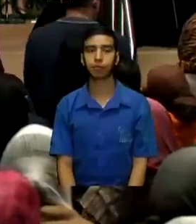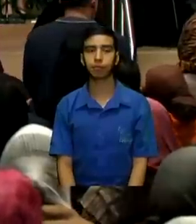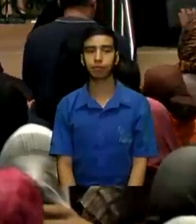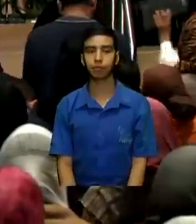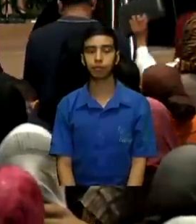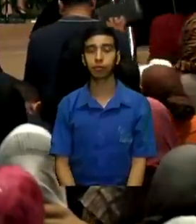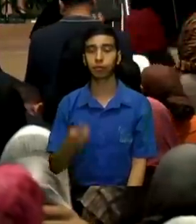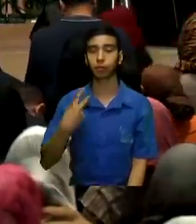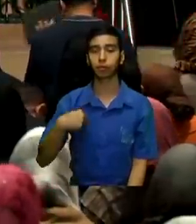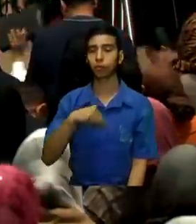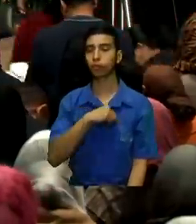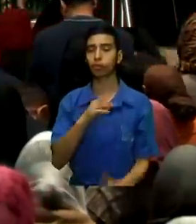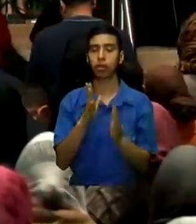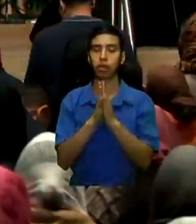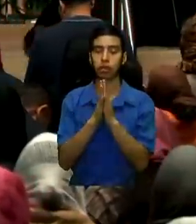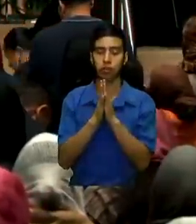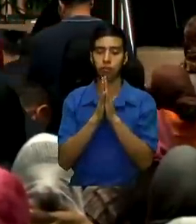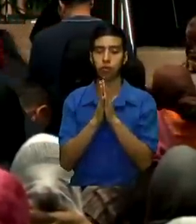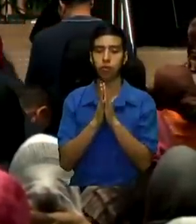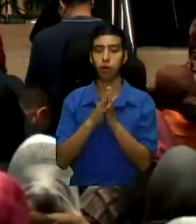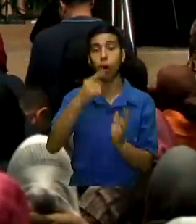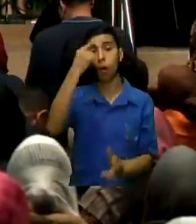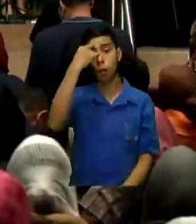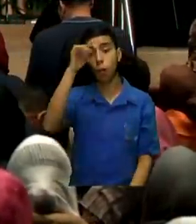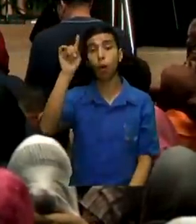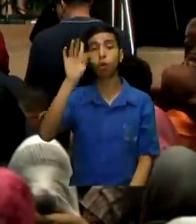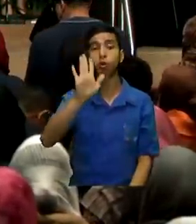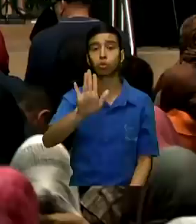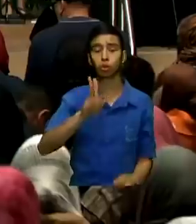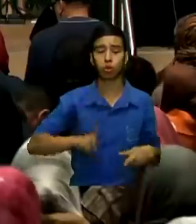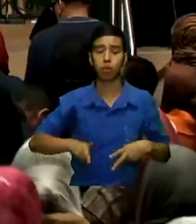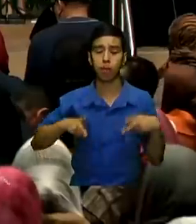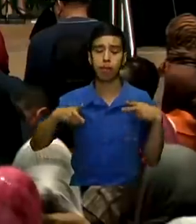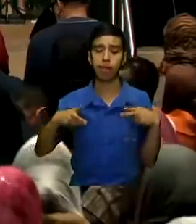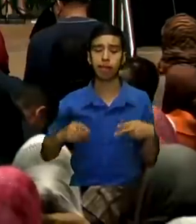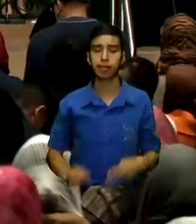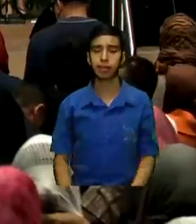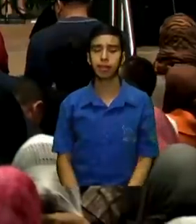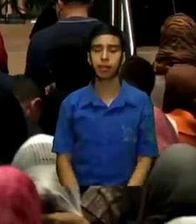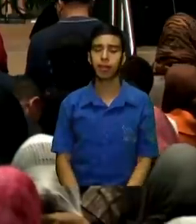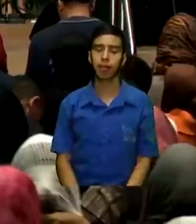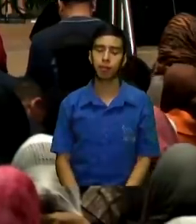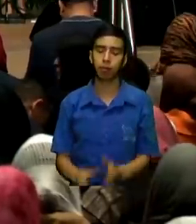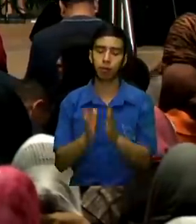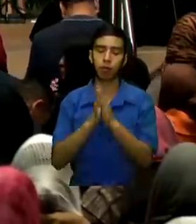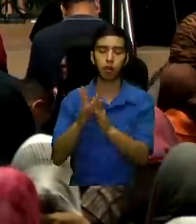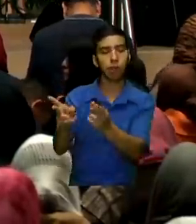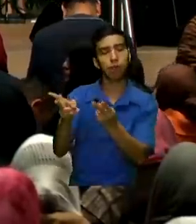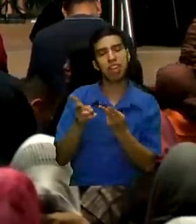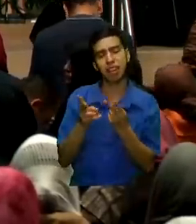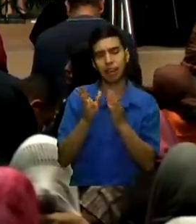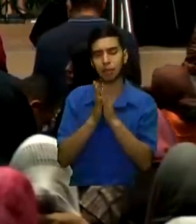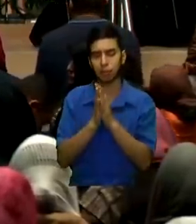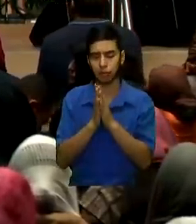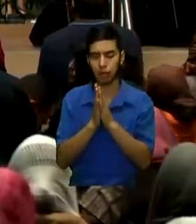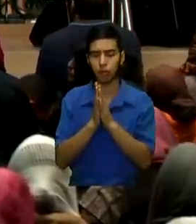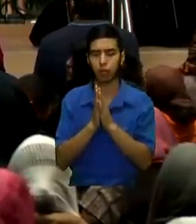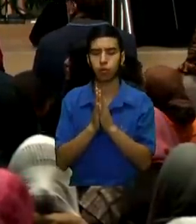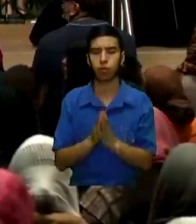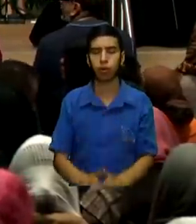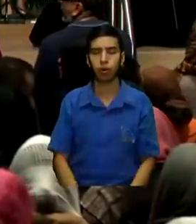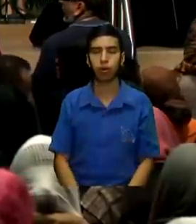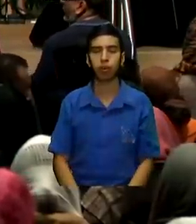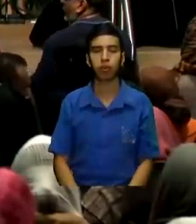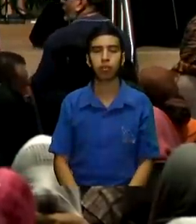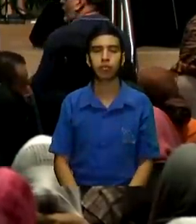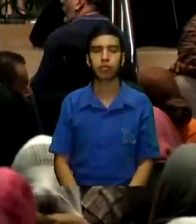Vamos a orar por ellos. ¿Habrá alguien más que está aceptando a Jesucristo? Venga para acá, por favor. Vamos a